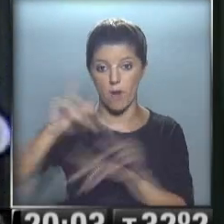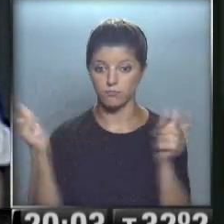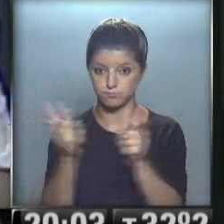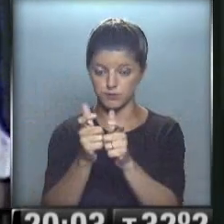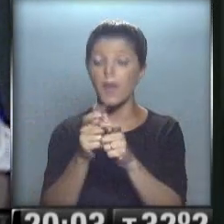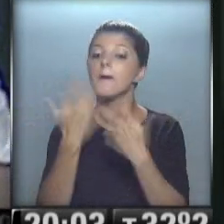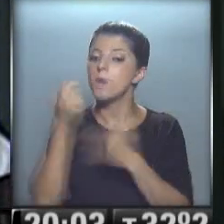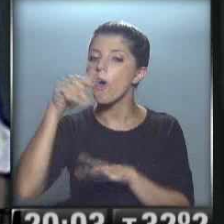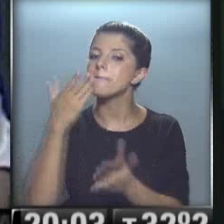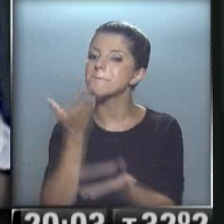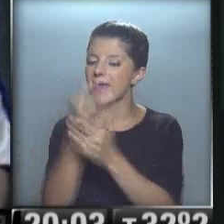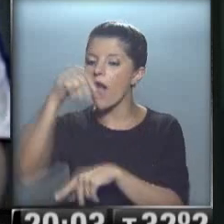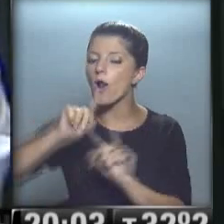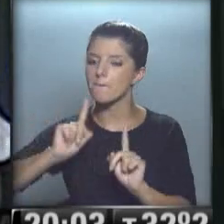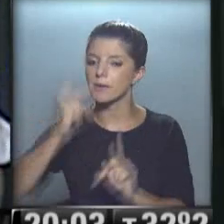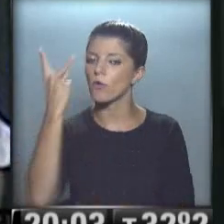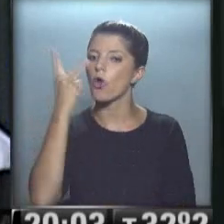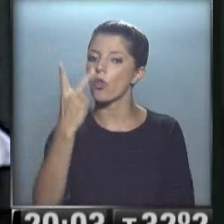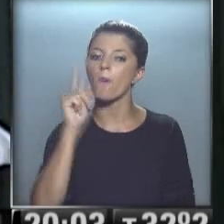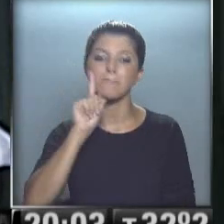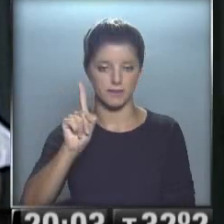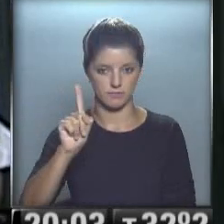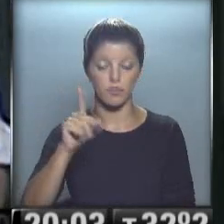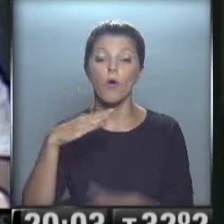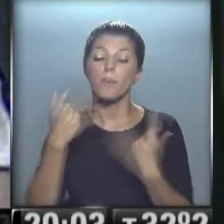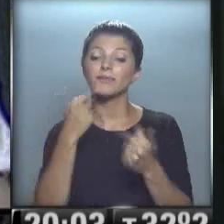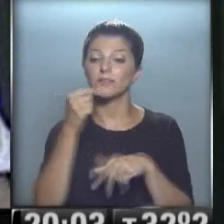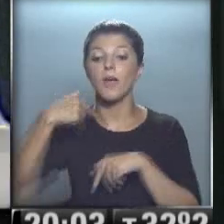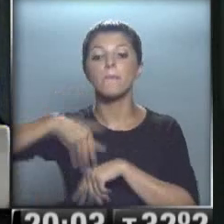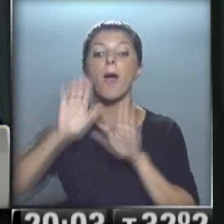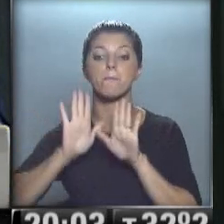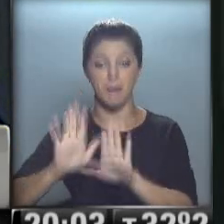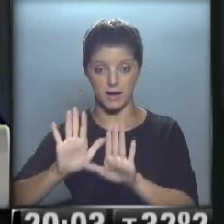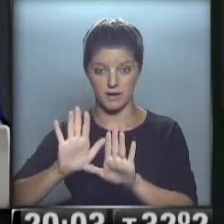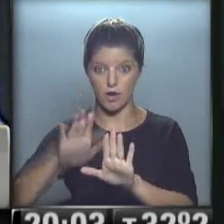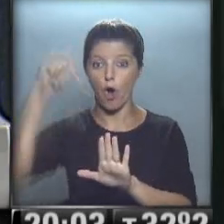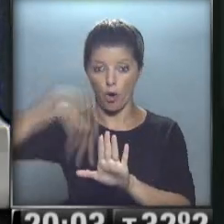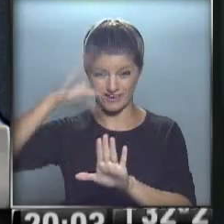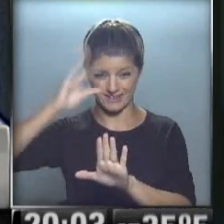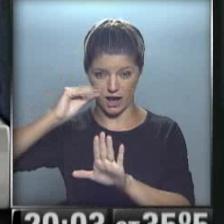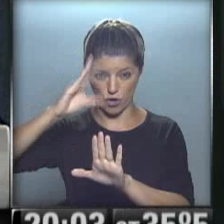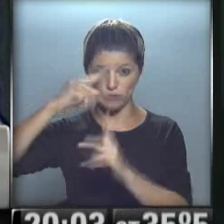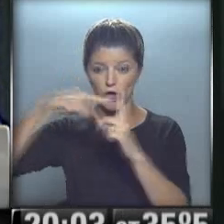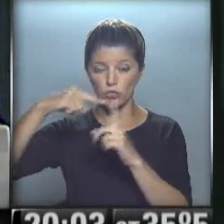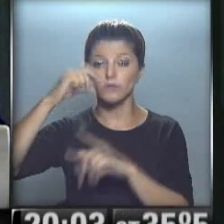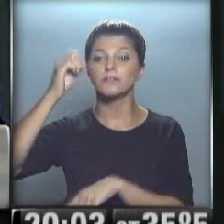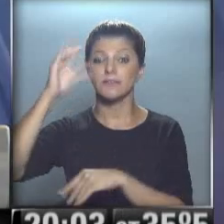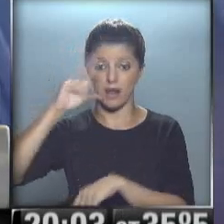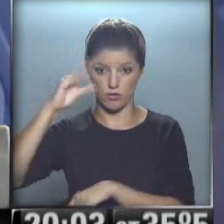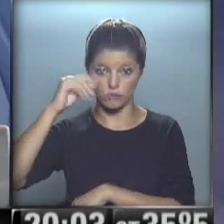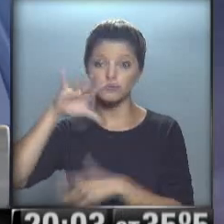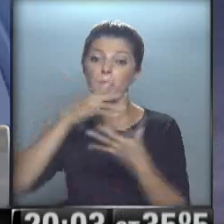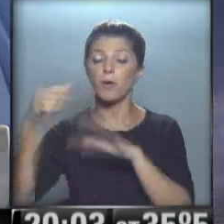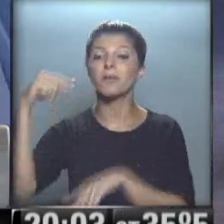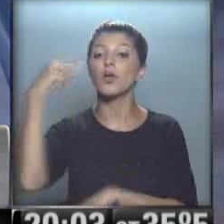ellos pedían esos 2.000 y por eso es que amenazaban con un paro a partir de esta medianoche por 72 horas, o sea